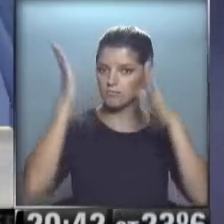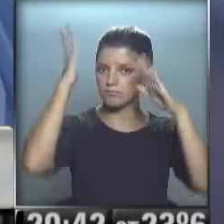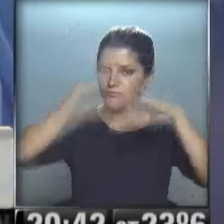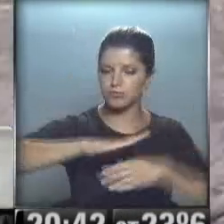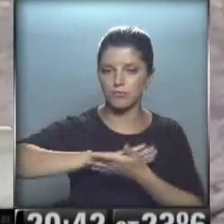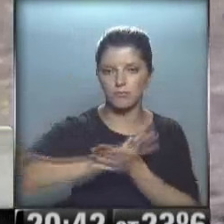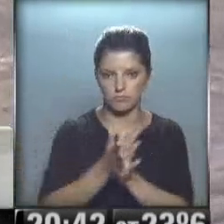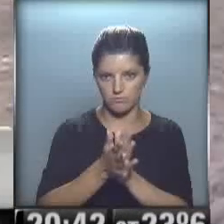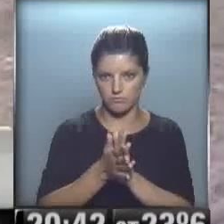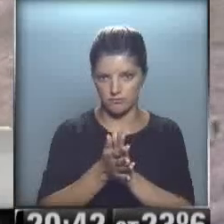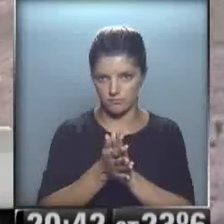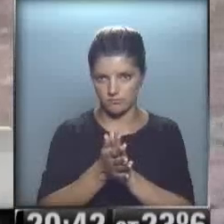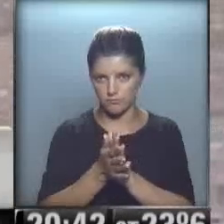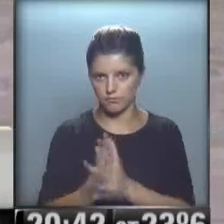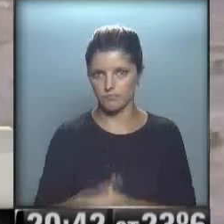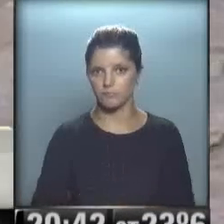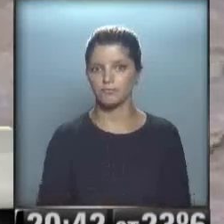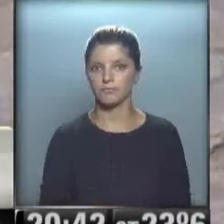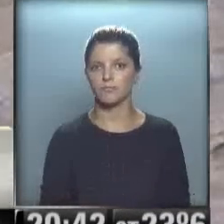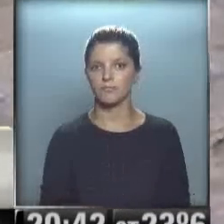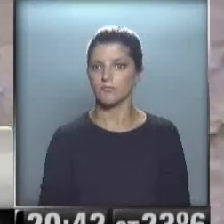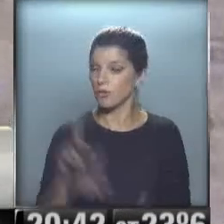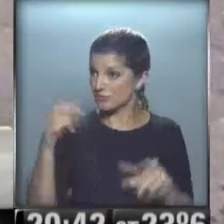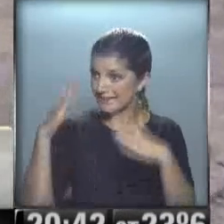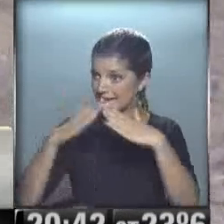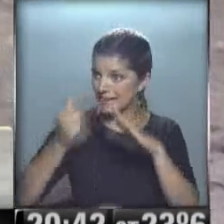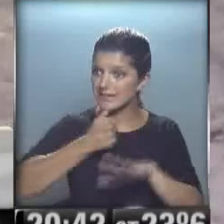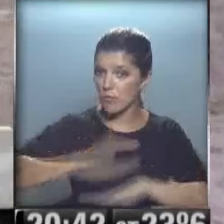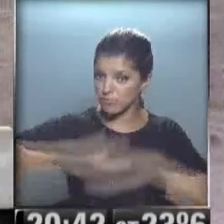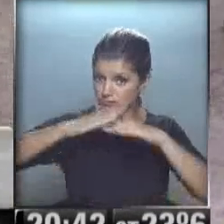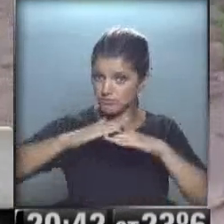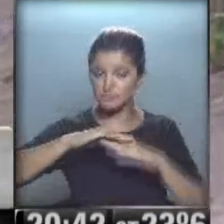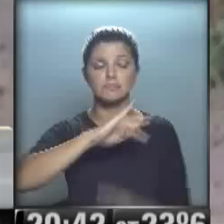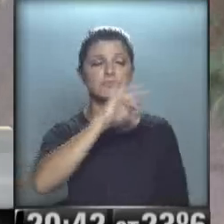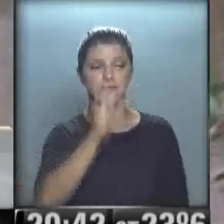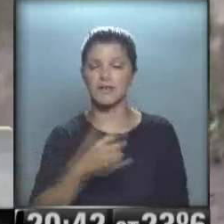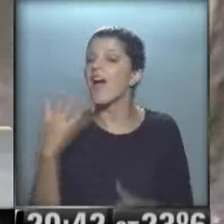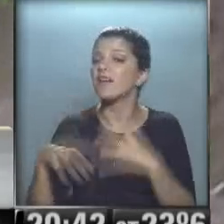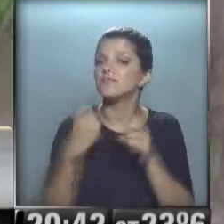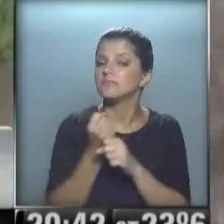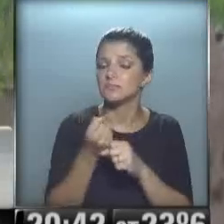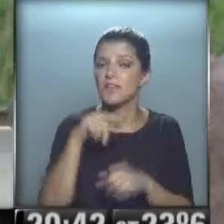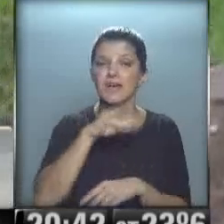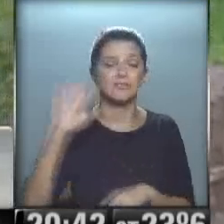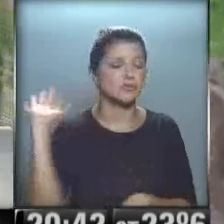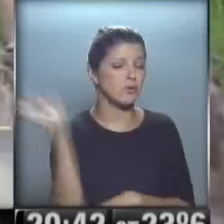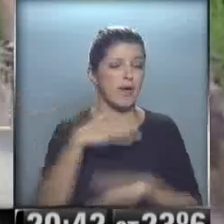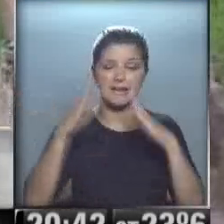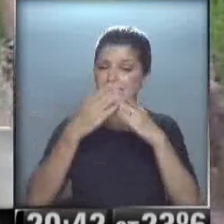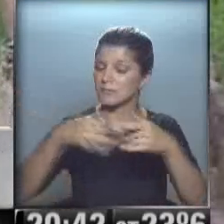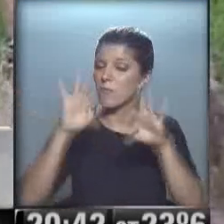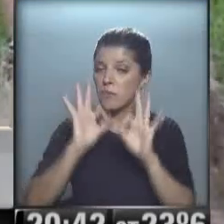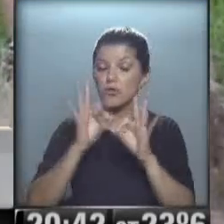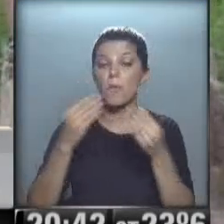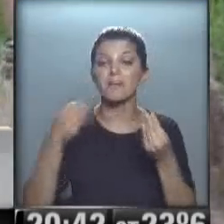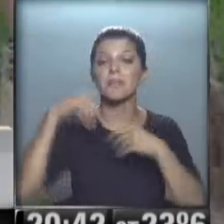desaparecieron. ¿Llenó de agua su casa? Sí, llena. ¿A dónde entró? Y entró en toda la casa. Lo que pasa es que